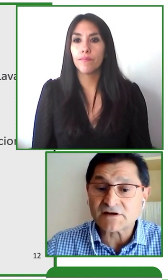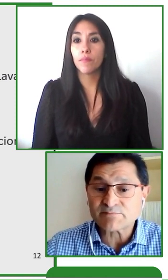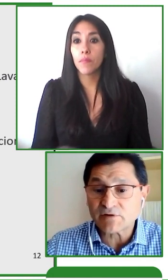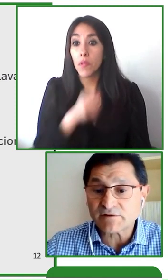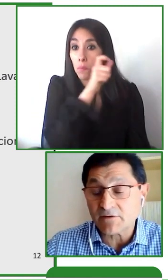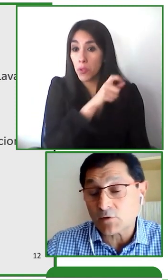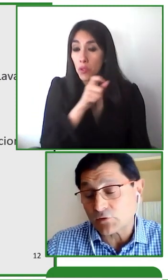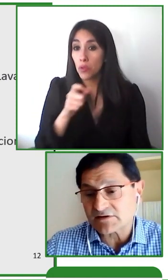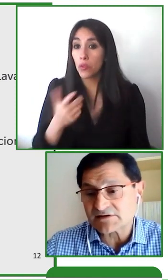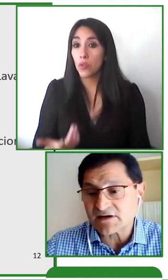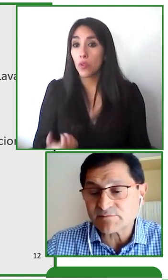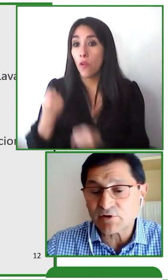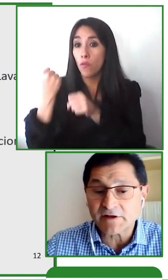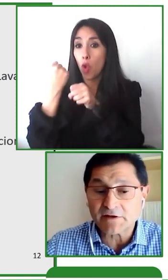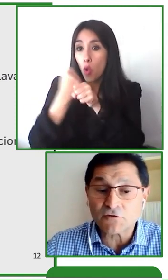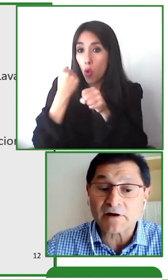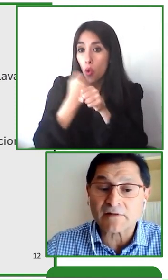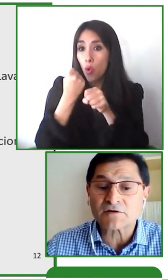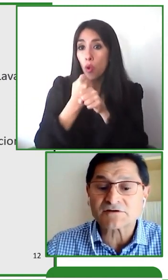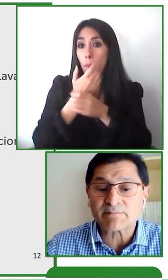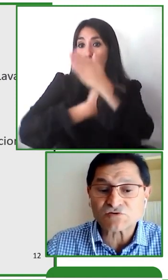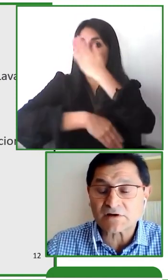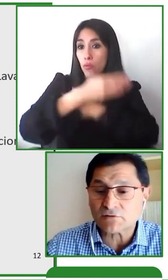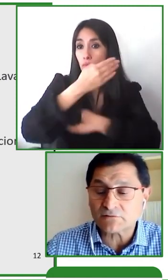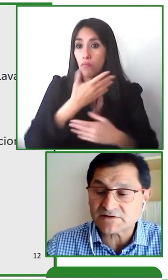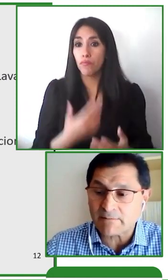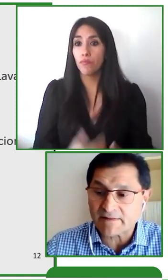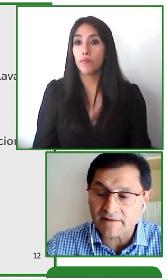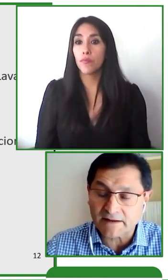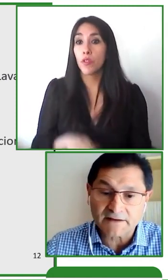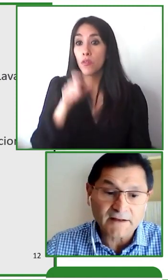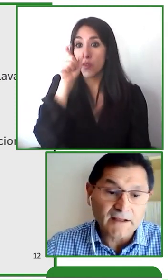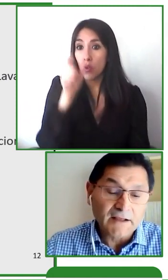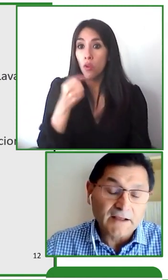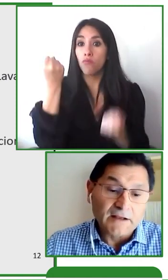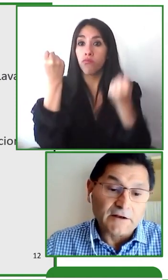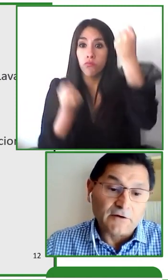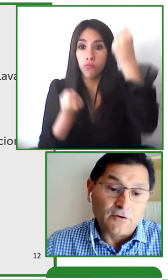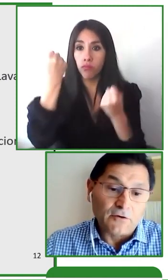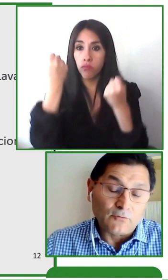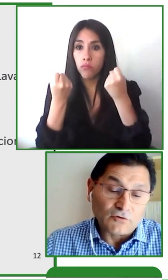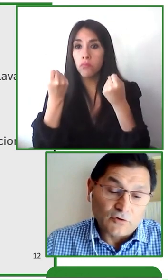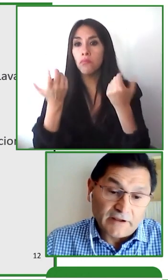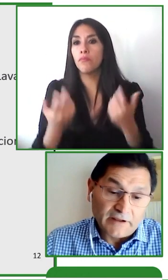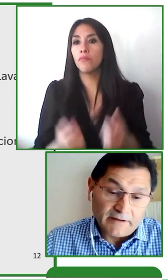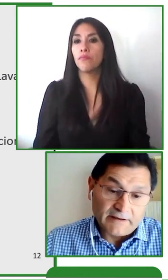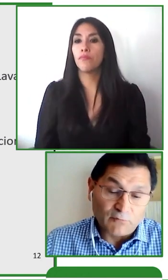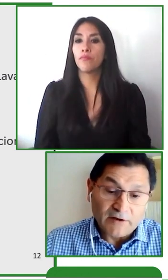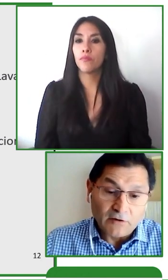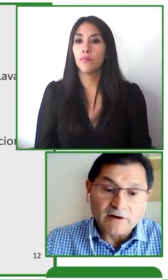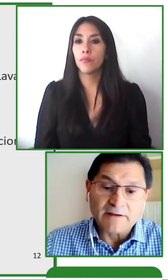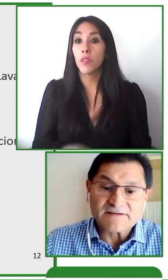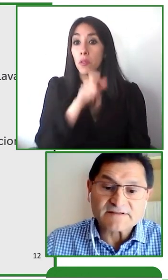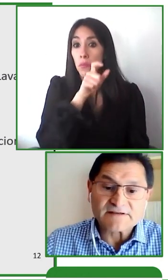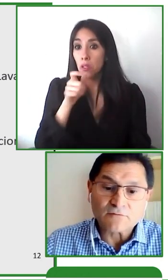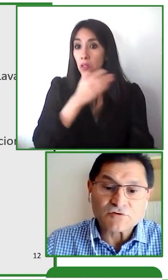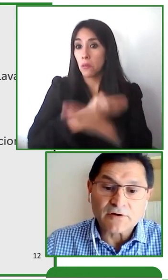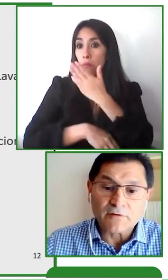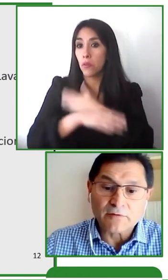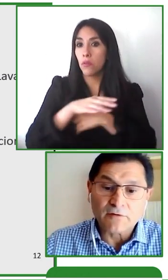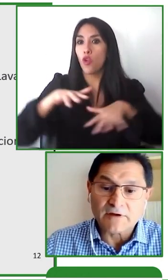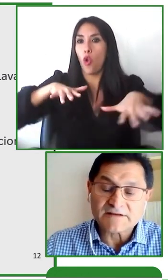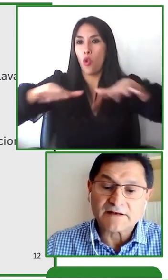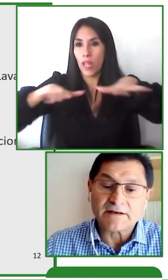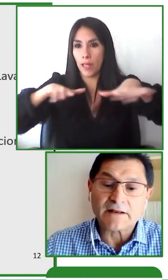operadores de transporte o autoridades de transporte y organizaciones de personas con discapacidad. lo que el modelo en el que se basa